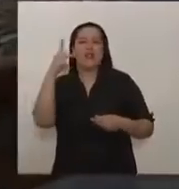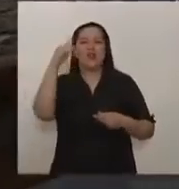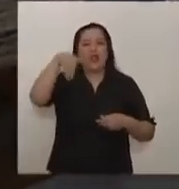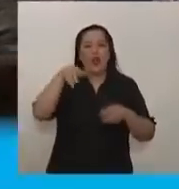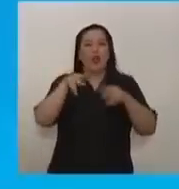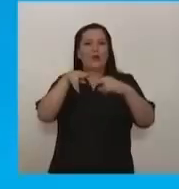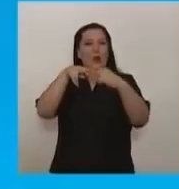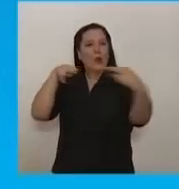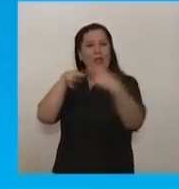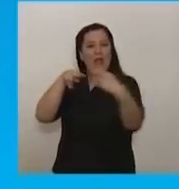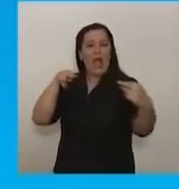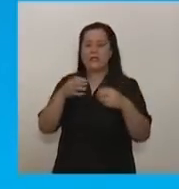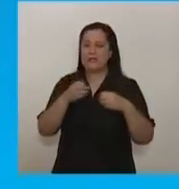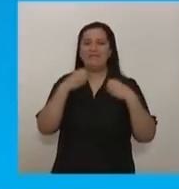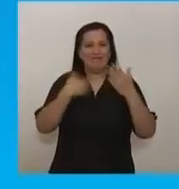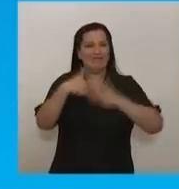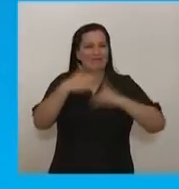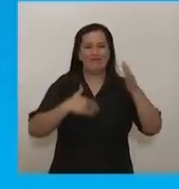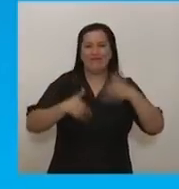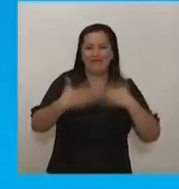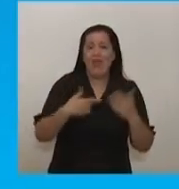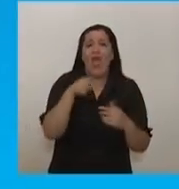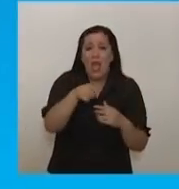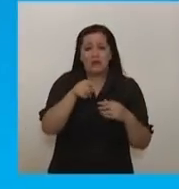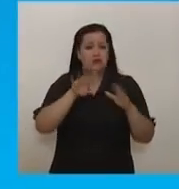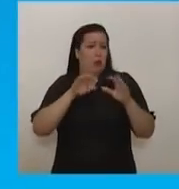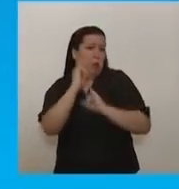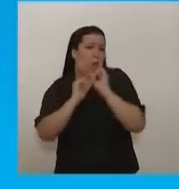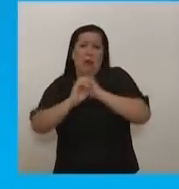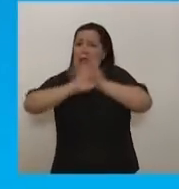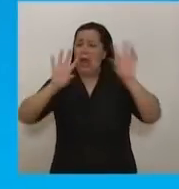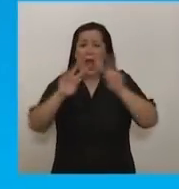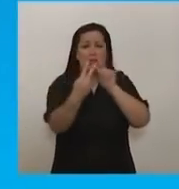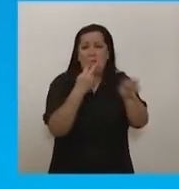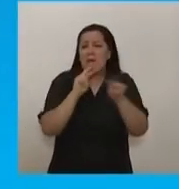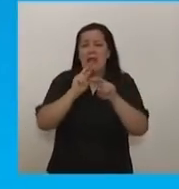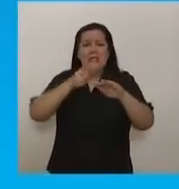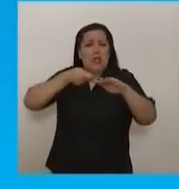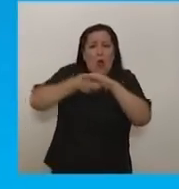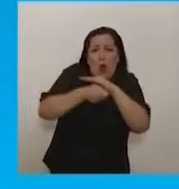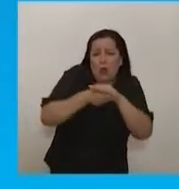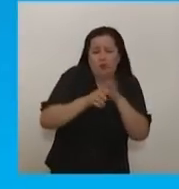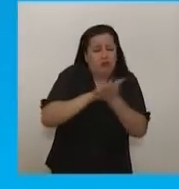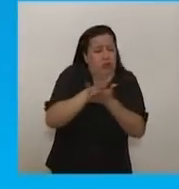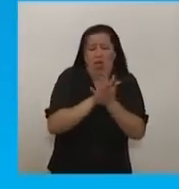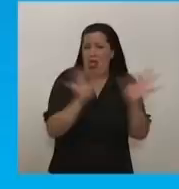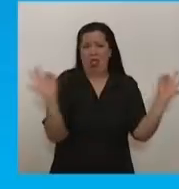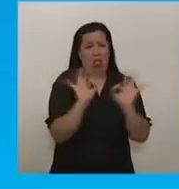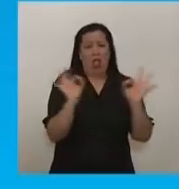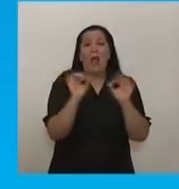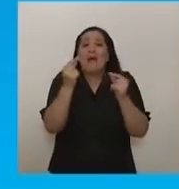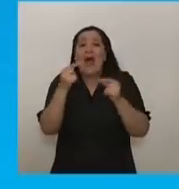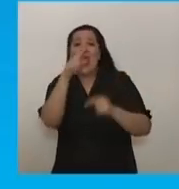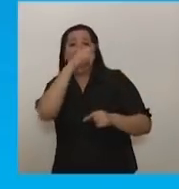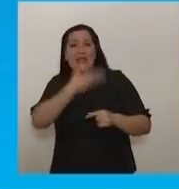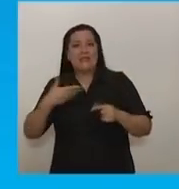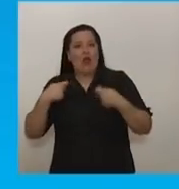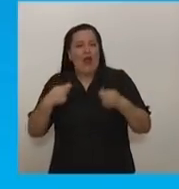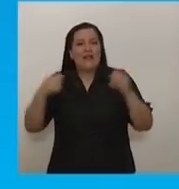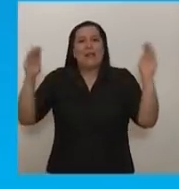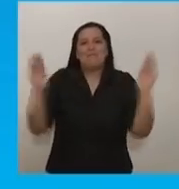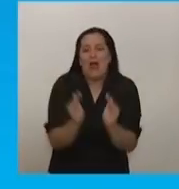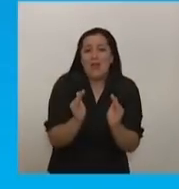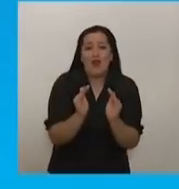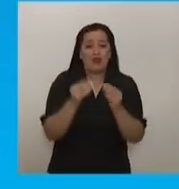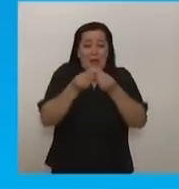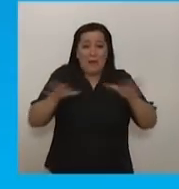de vías. Y todo esto lo hicimos con transparencia, sin corrupción y precios más bajos para el Estado,